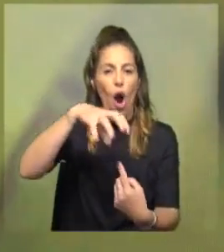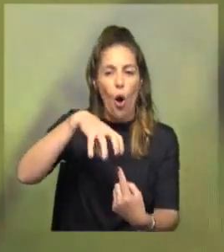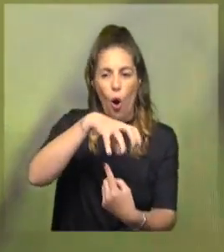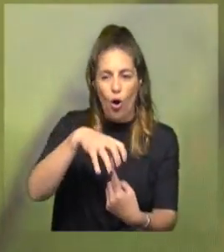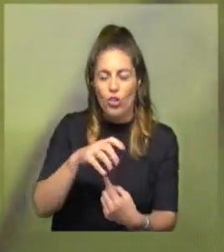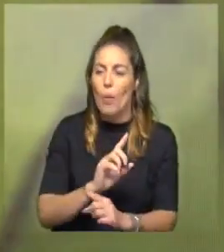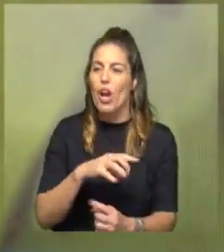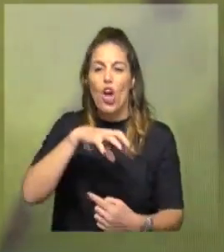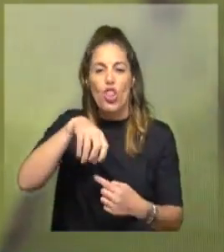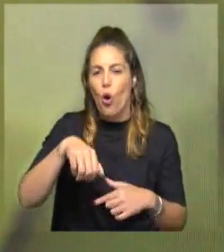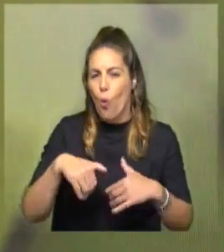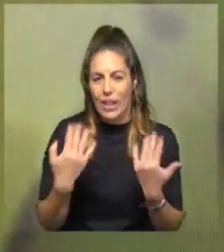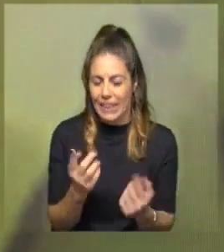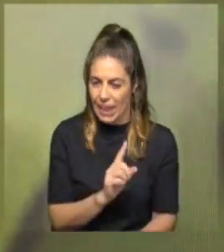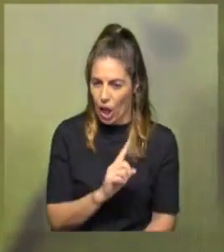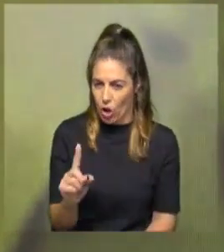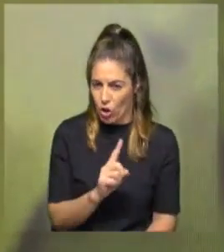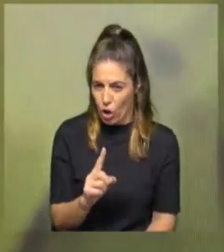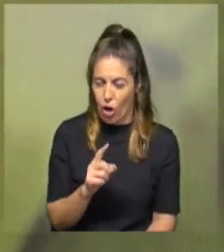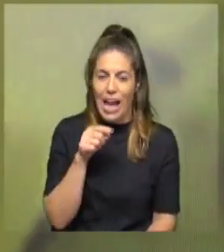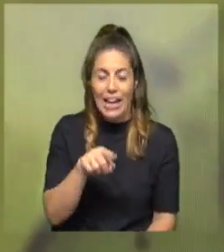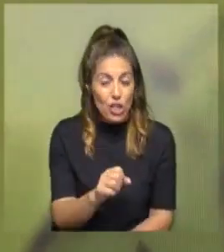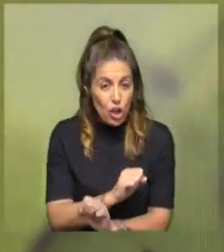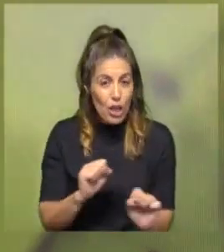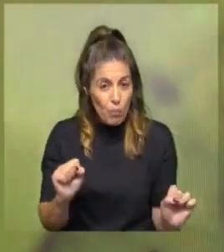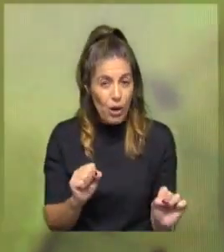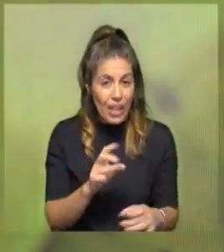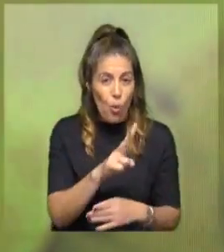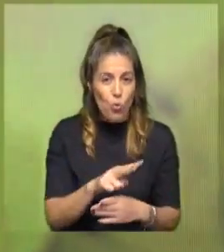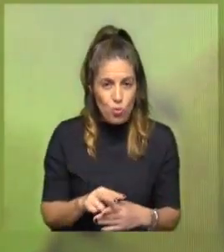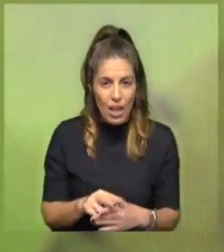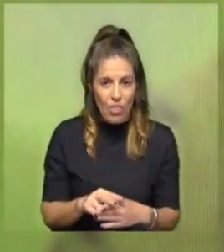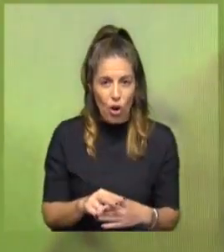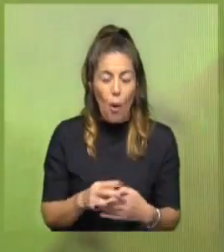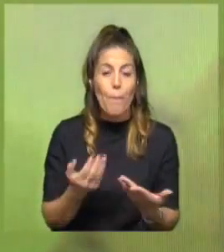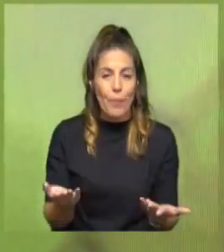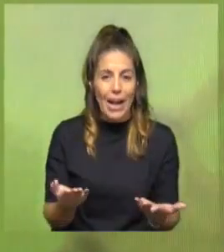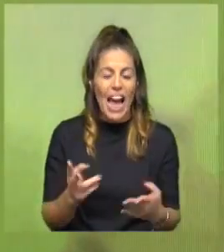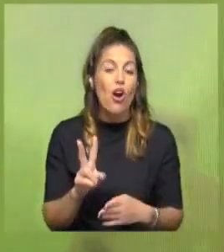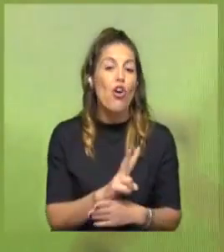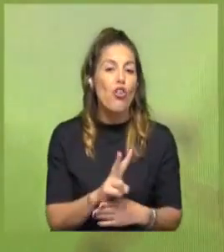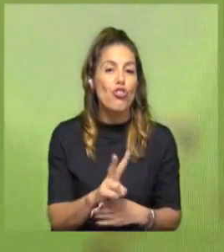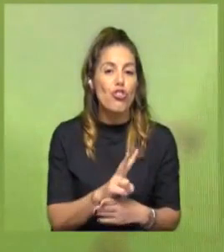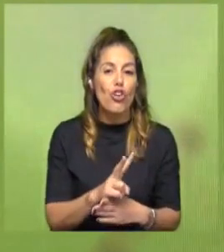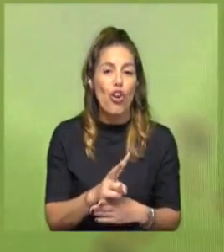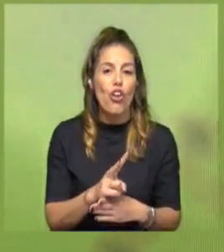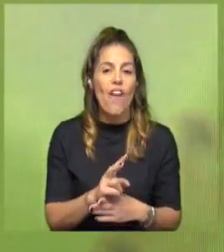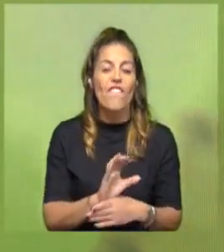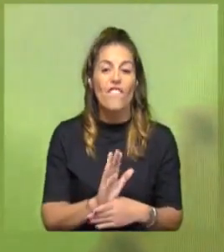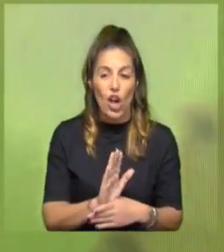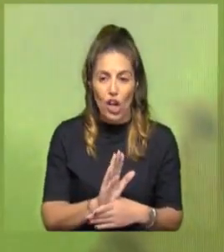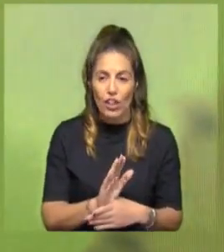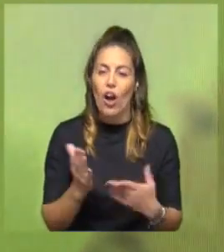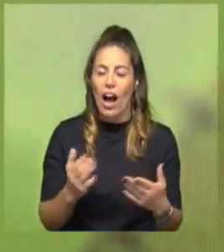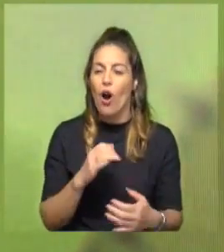de hongos, cualquier hongo, sino de aquellos que pueden ser utilizados como agentes de control biológico. Y ahora en la